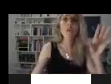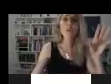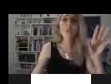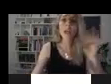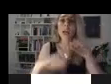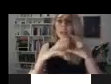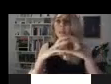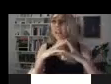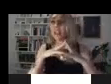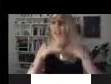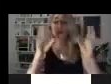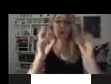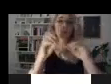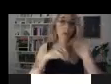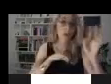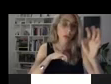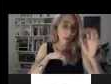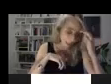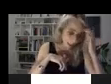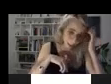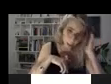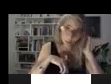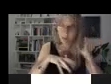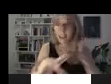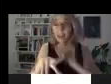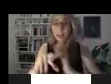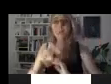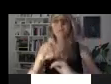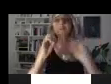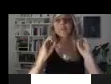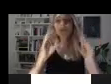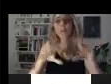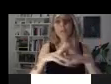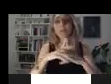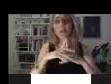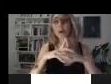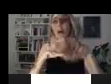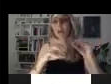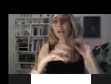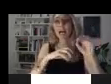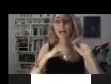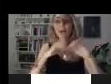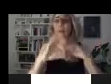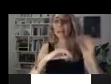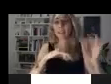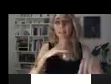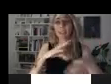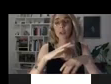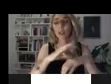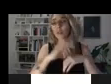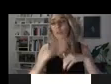hacer una especie de zoom por Miami. Vamos a ver